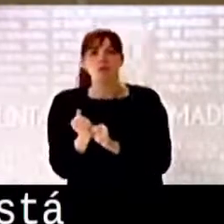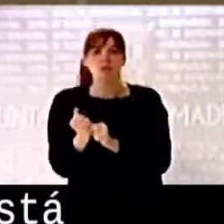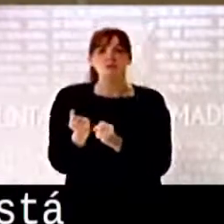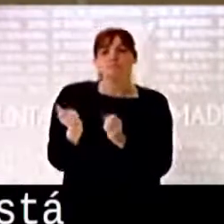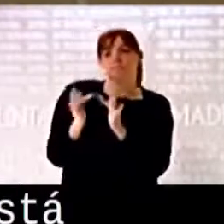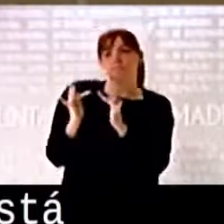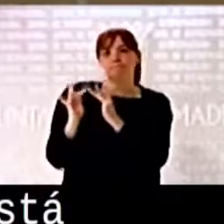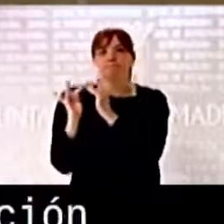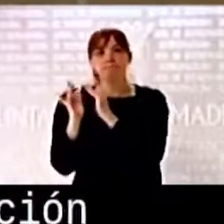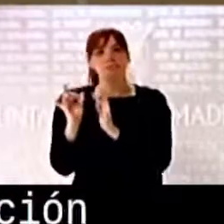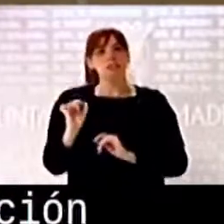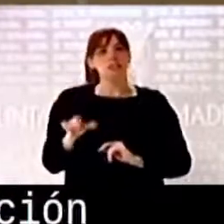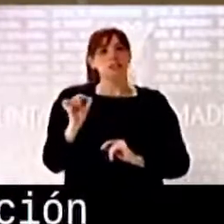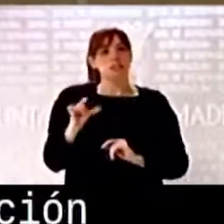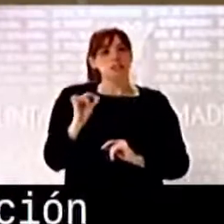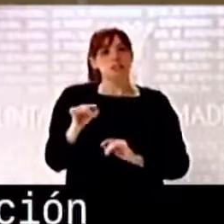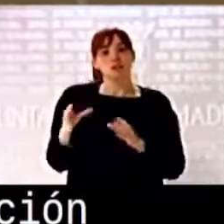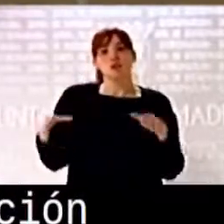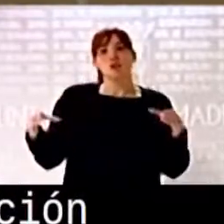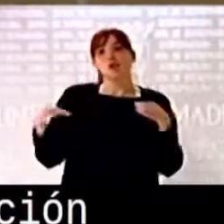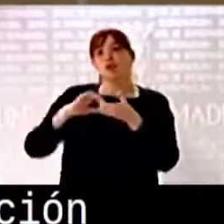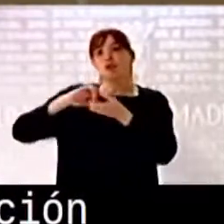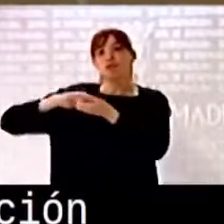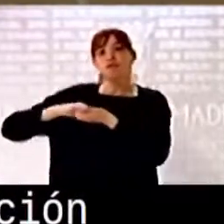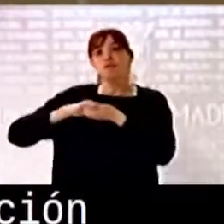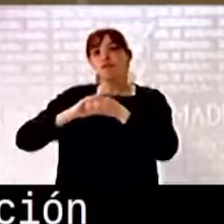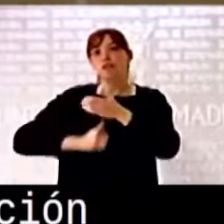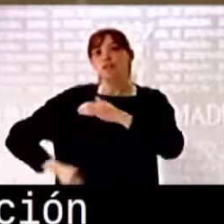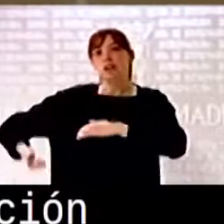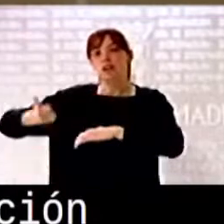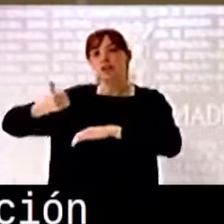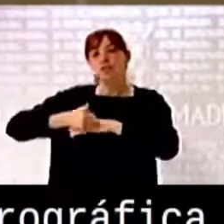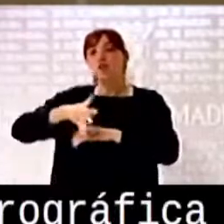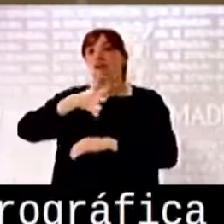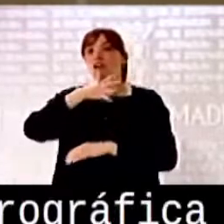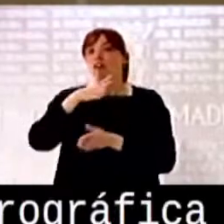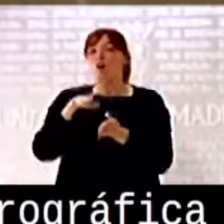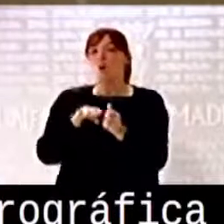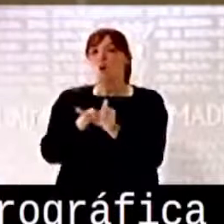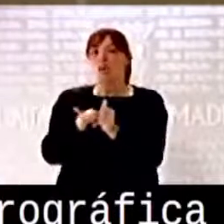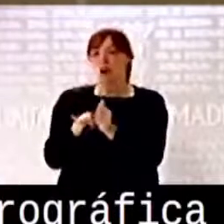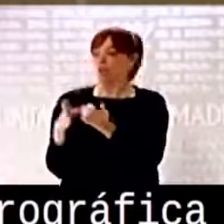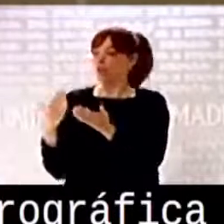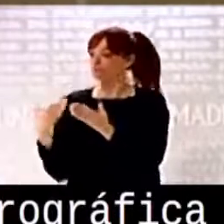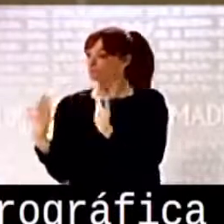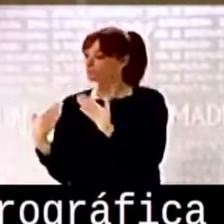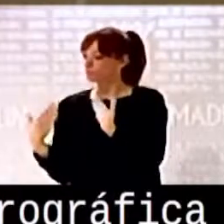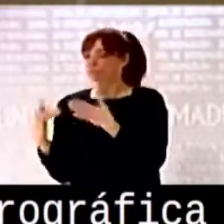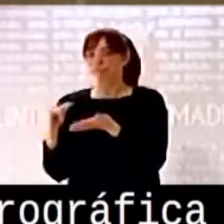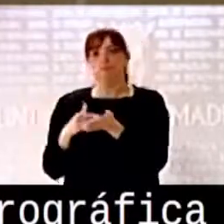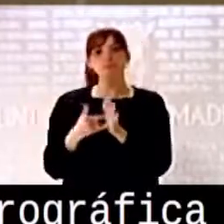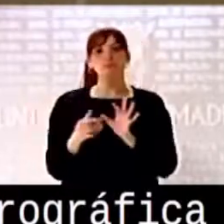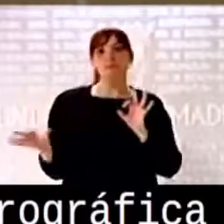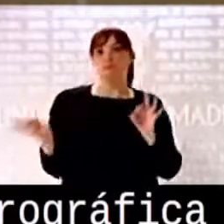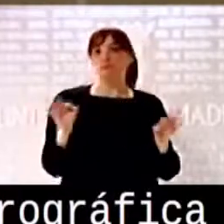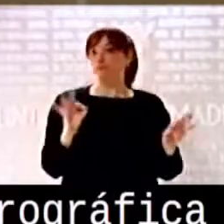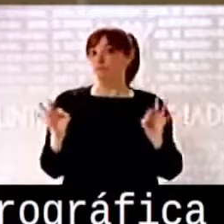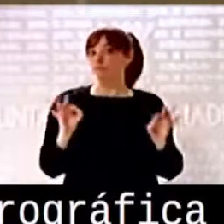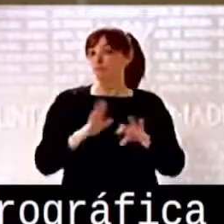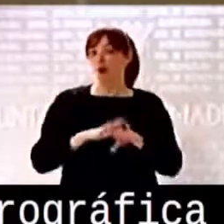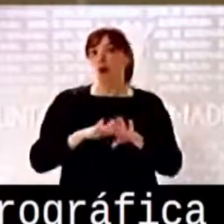y comunicación constante con la Confederación Hidrográfica del Guadiana y planificando